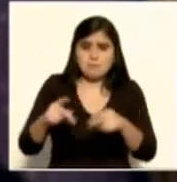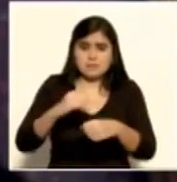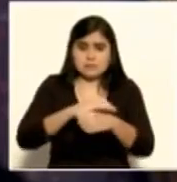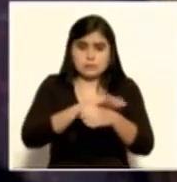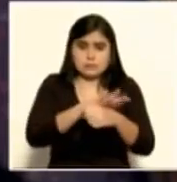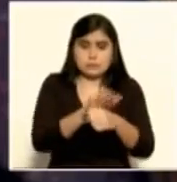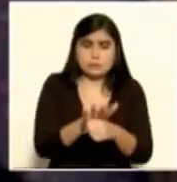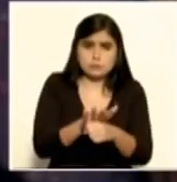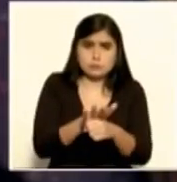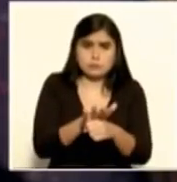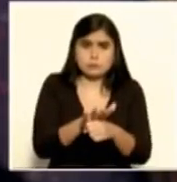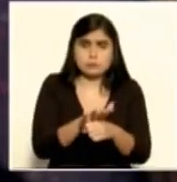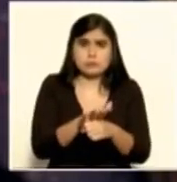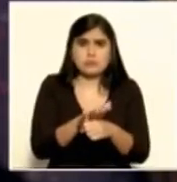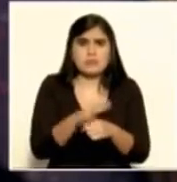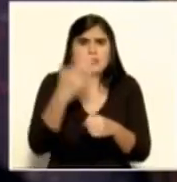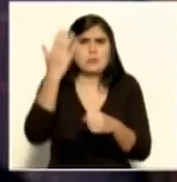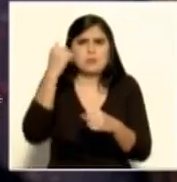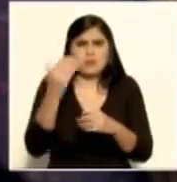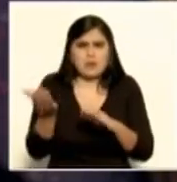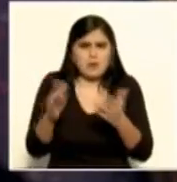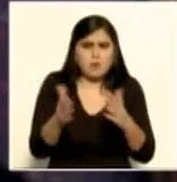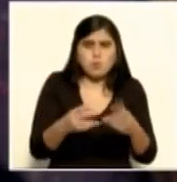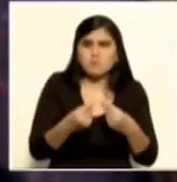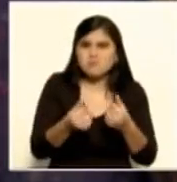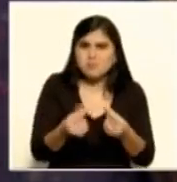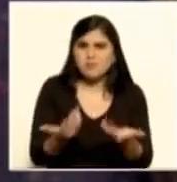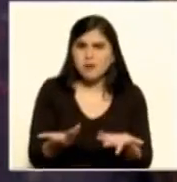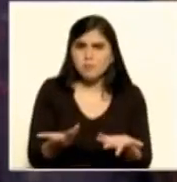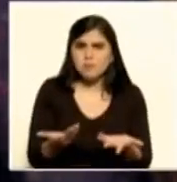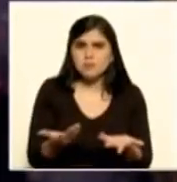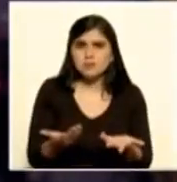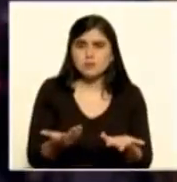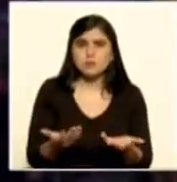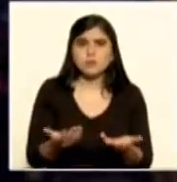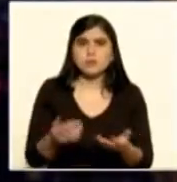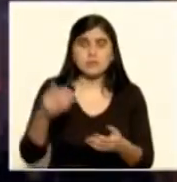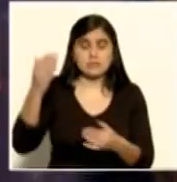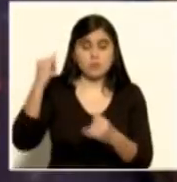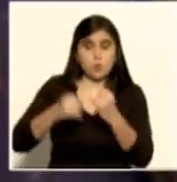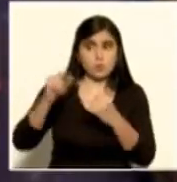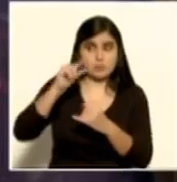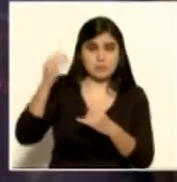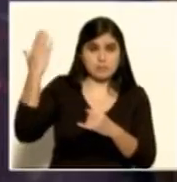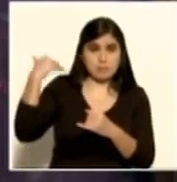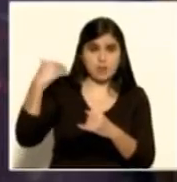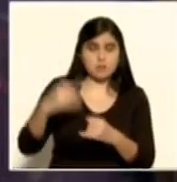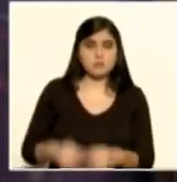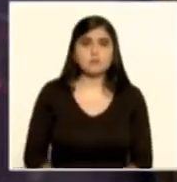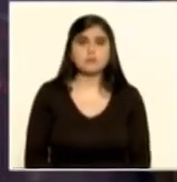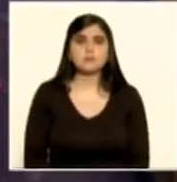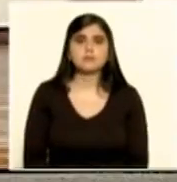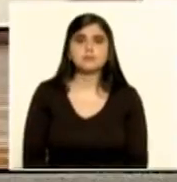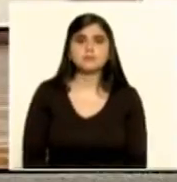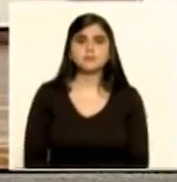recientes víctimas de COVID en esta semana que se ha transmitido? Gracias, don Edgar.